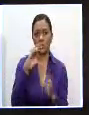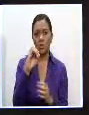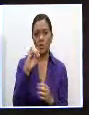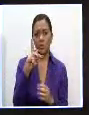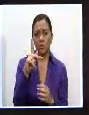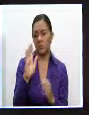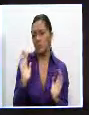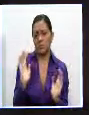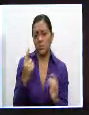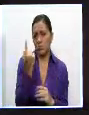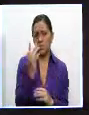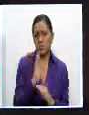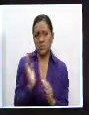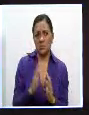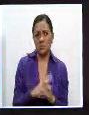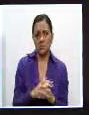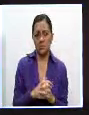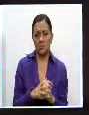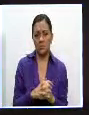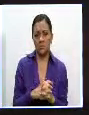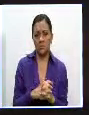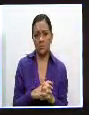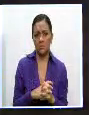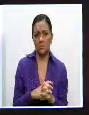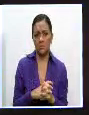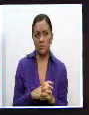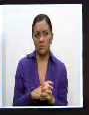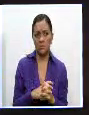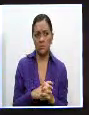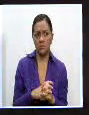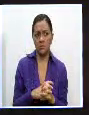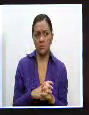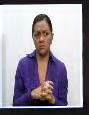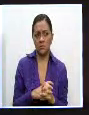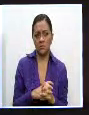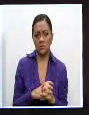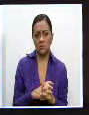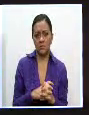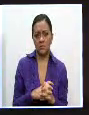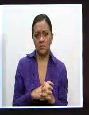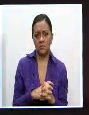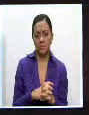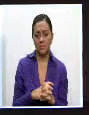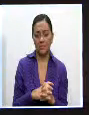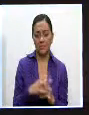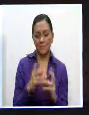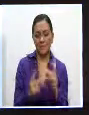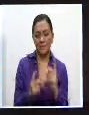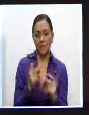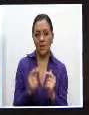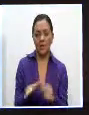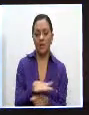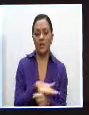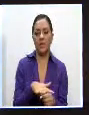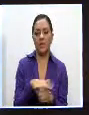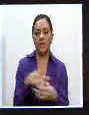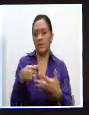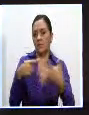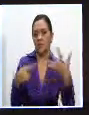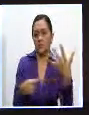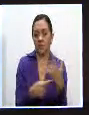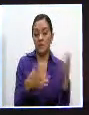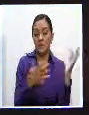código integral penal no y simplemente eso quiere ser pero rápidamente voy a enumerar